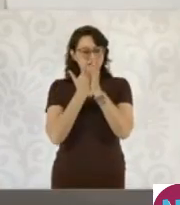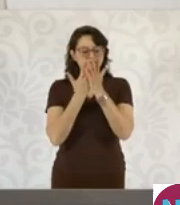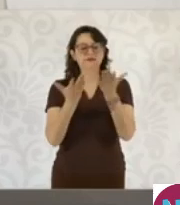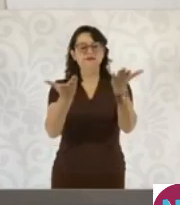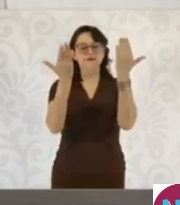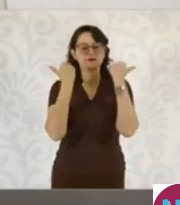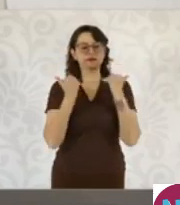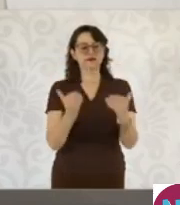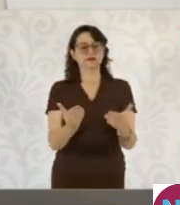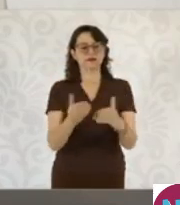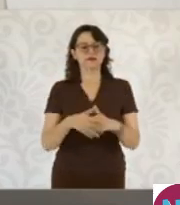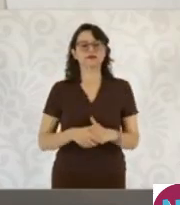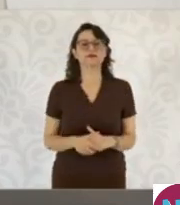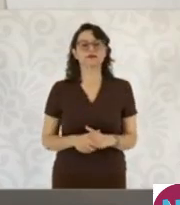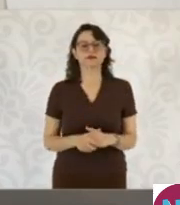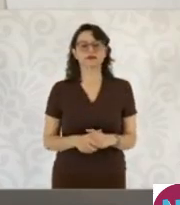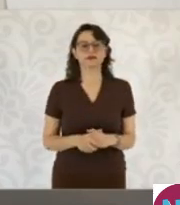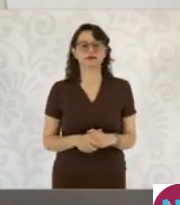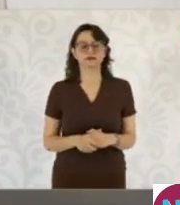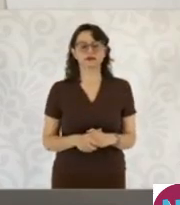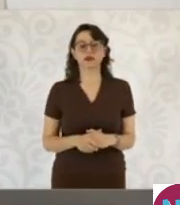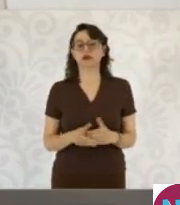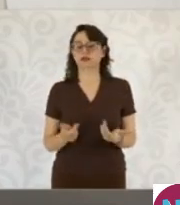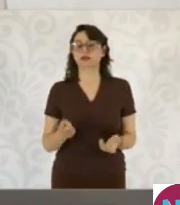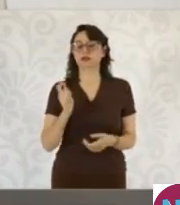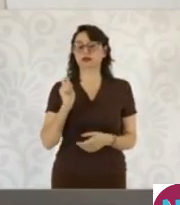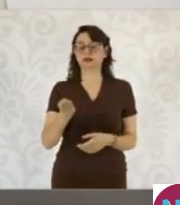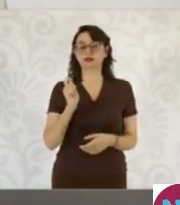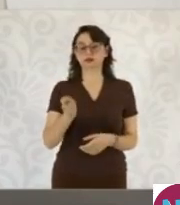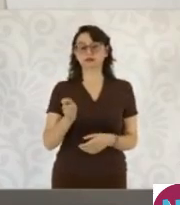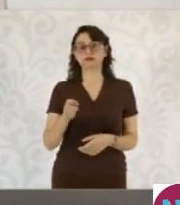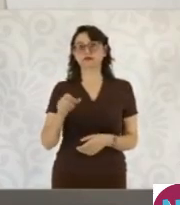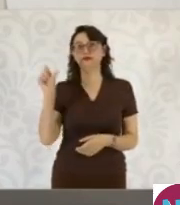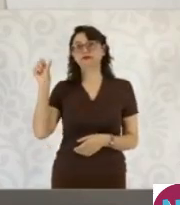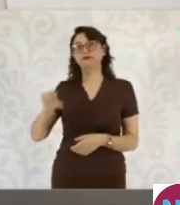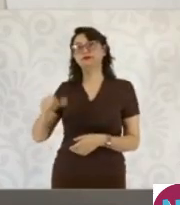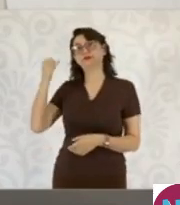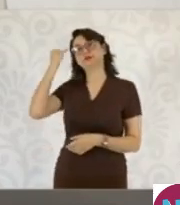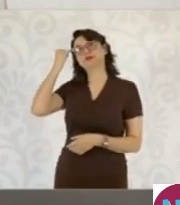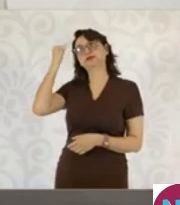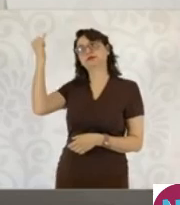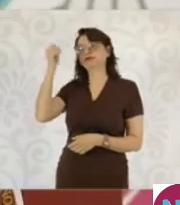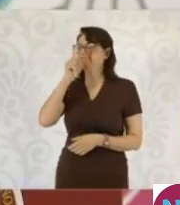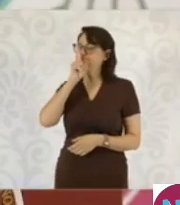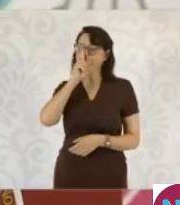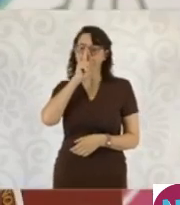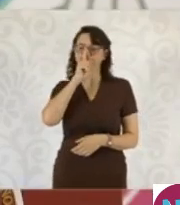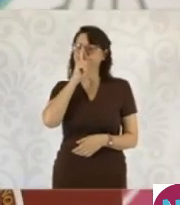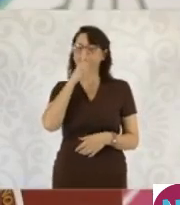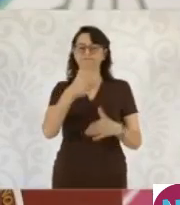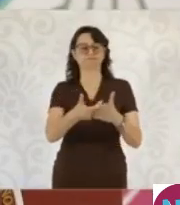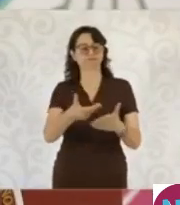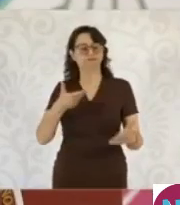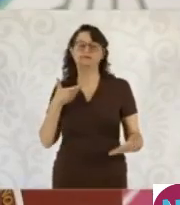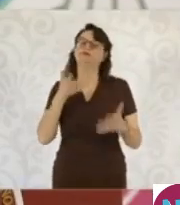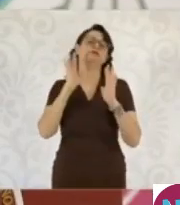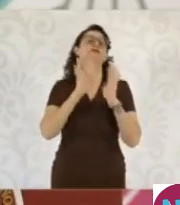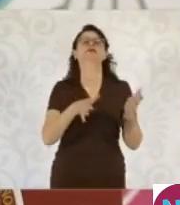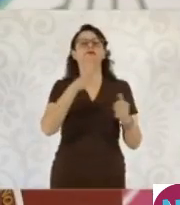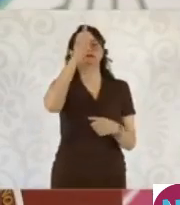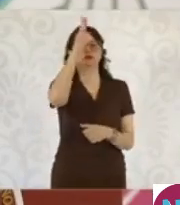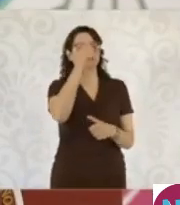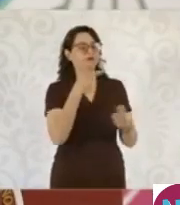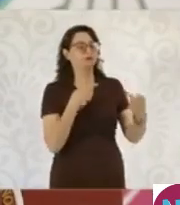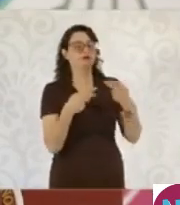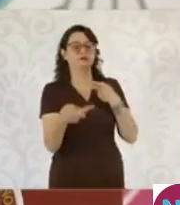favor. Es decir, las decisiones que se están tomando no son improvisadas, son acordadas con expertos en la materia, de tal manera que esto